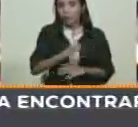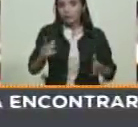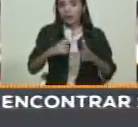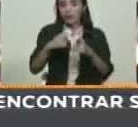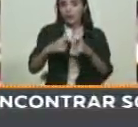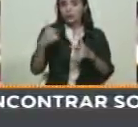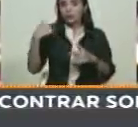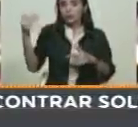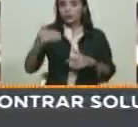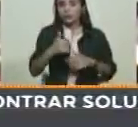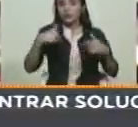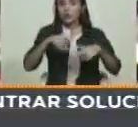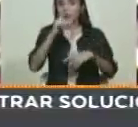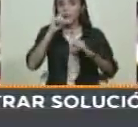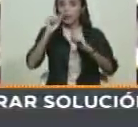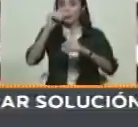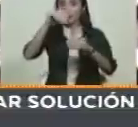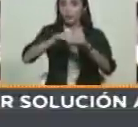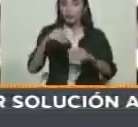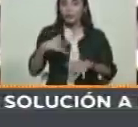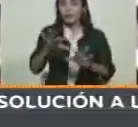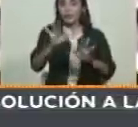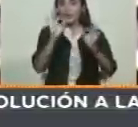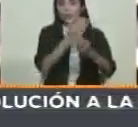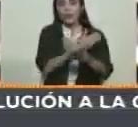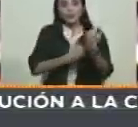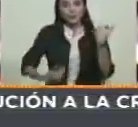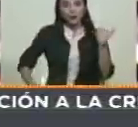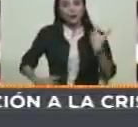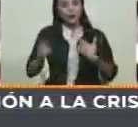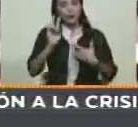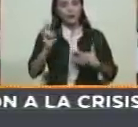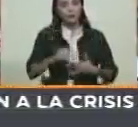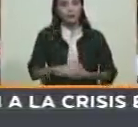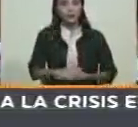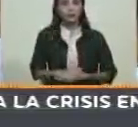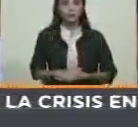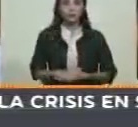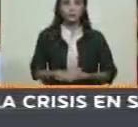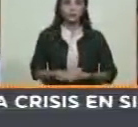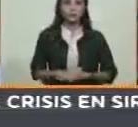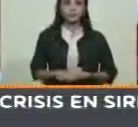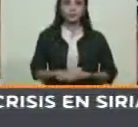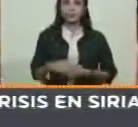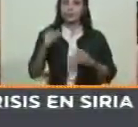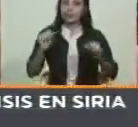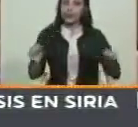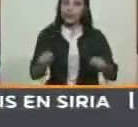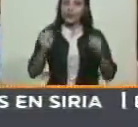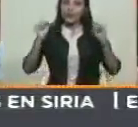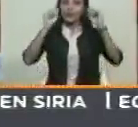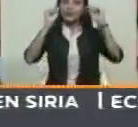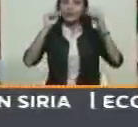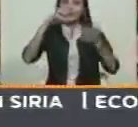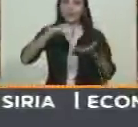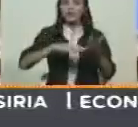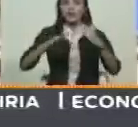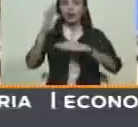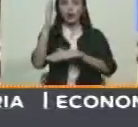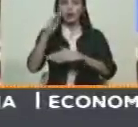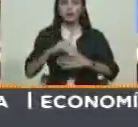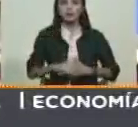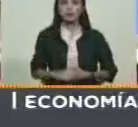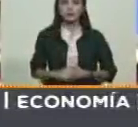por maduro para presidente de la república bolivariana de venezuela que viva el estado lara